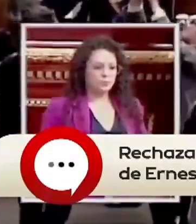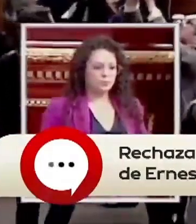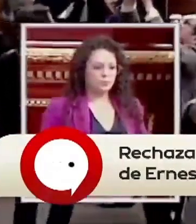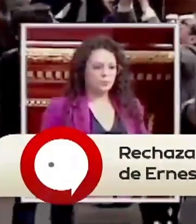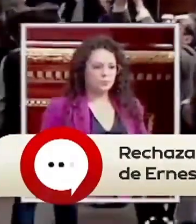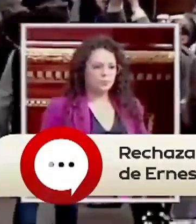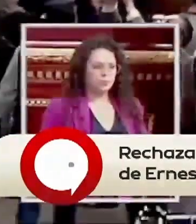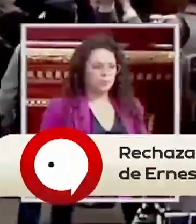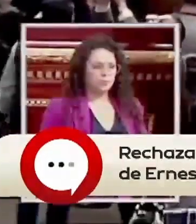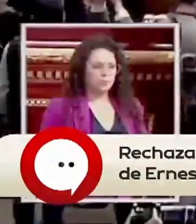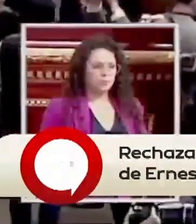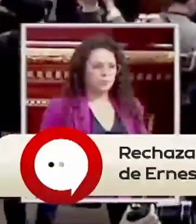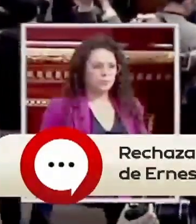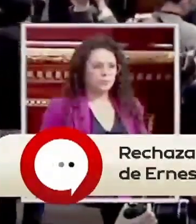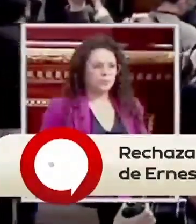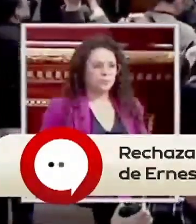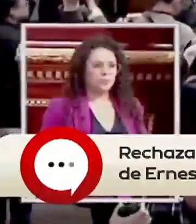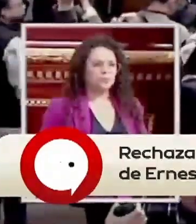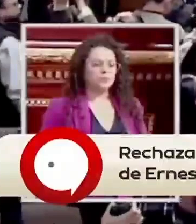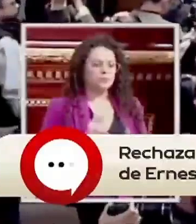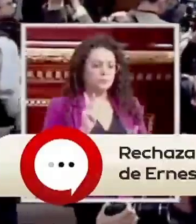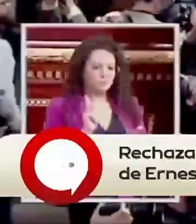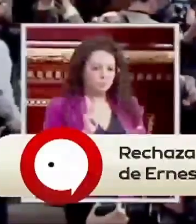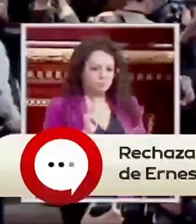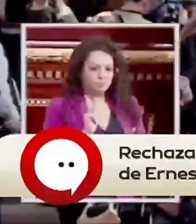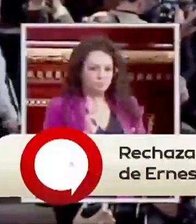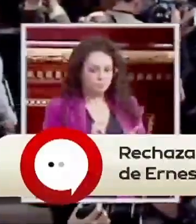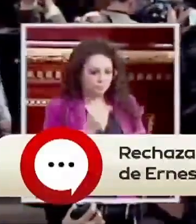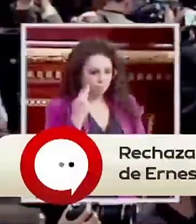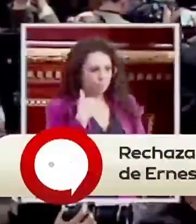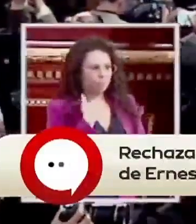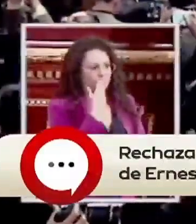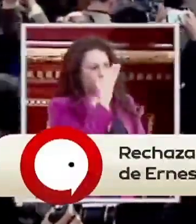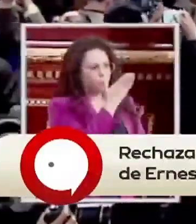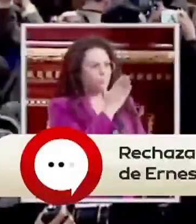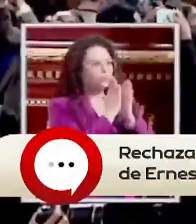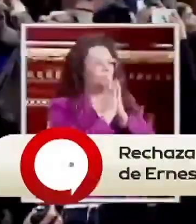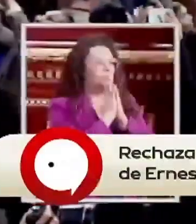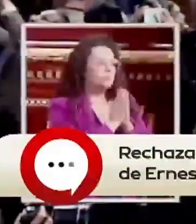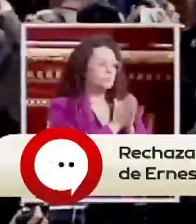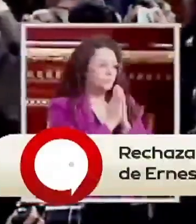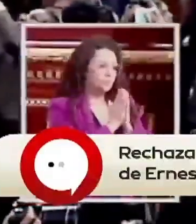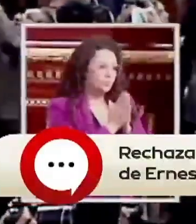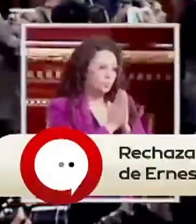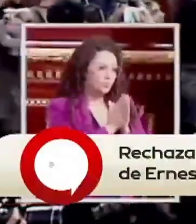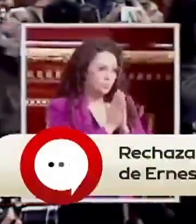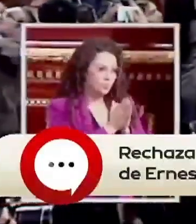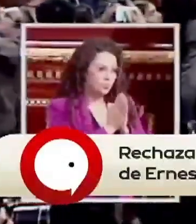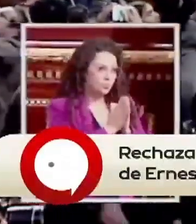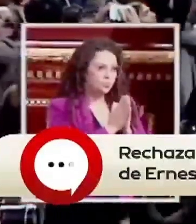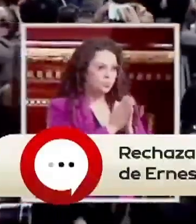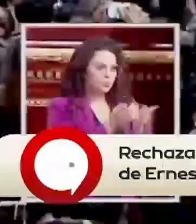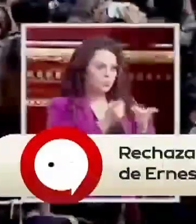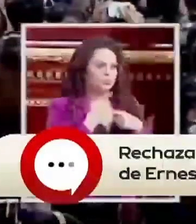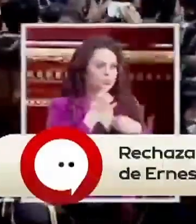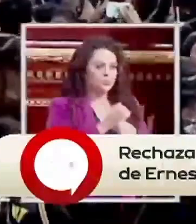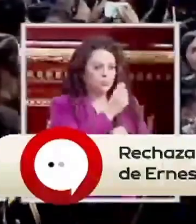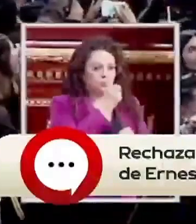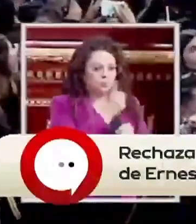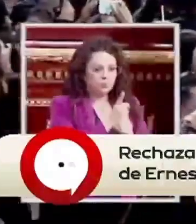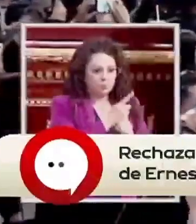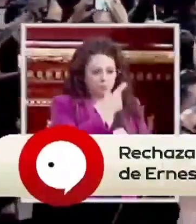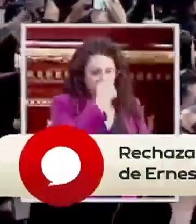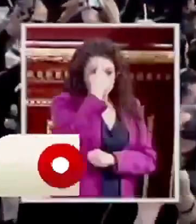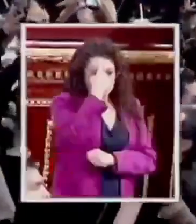Les reitero nuevamente que nos permitan terminar el proceso y a quien nos